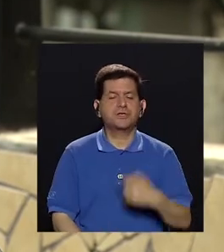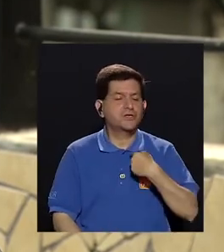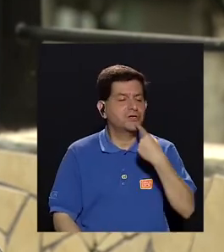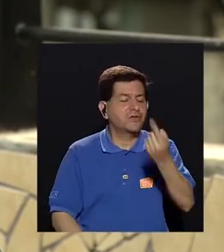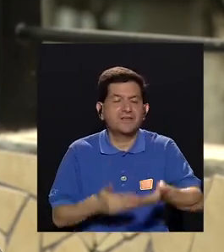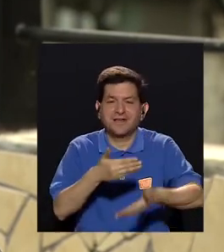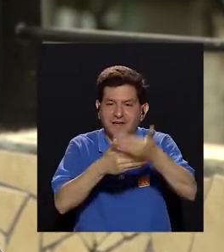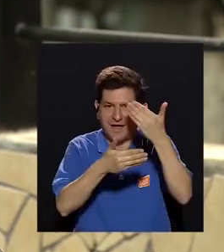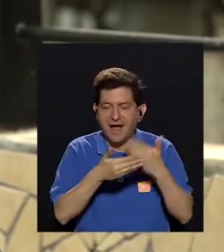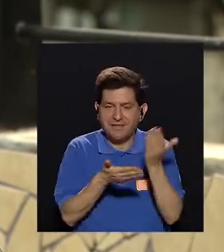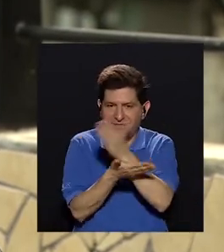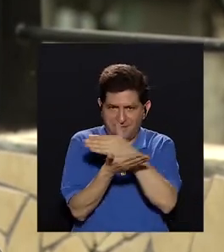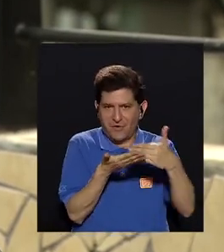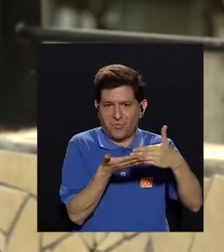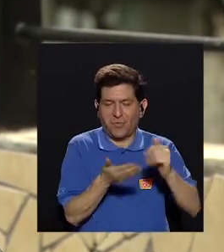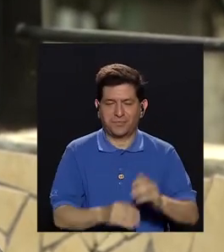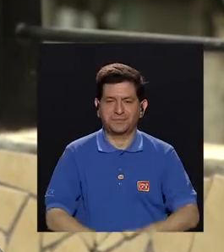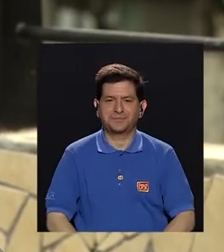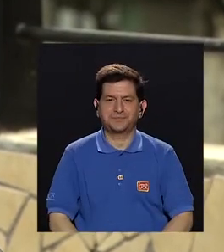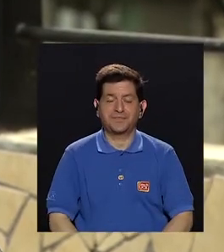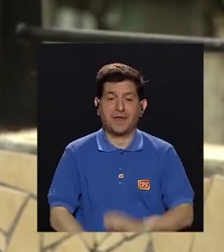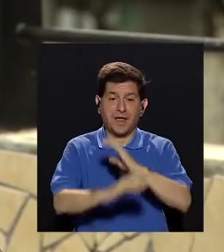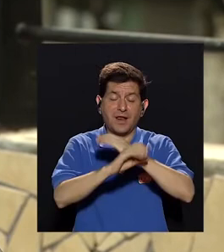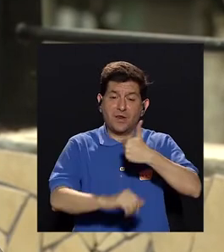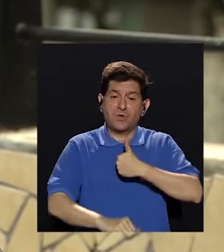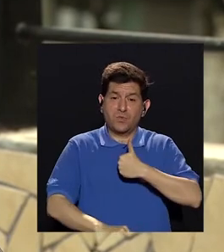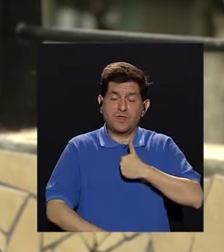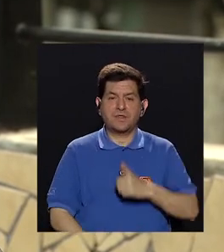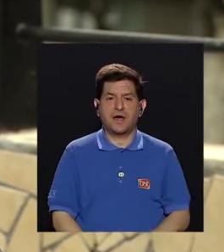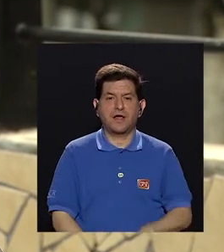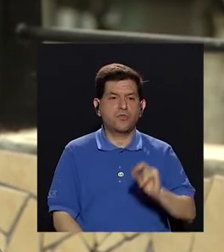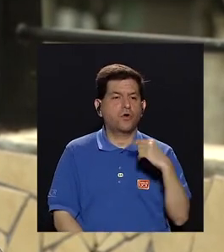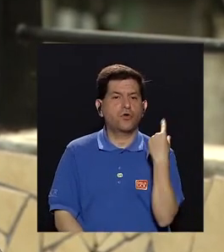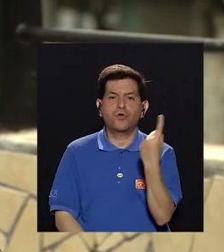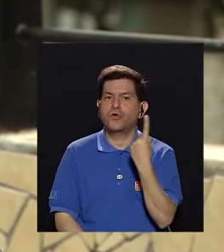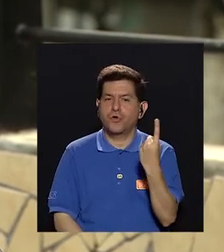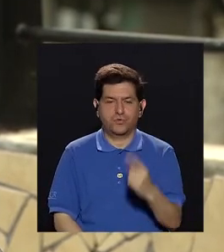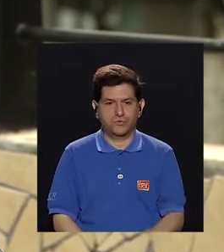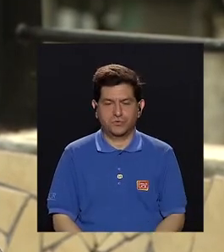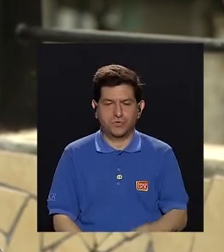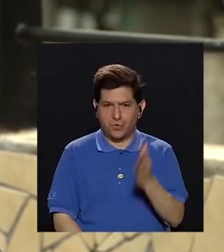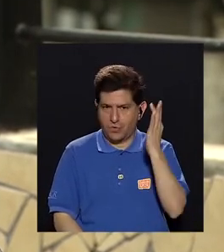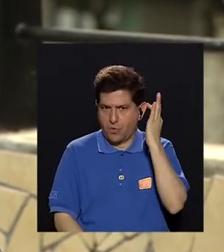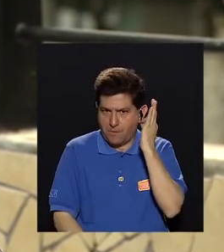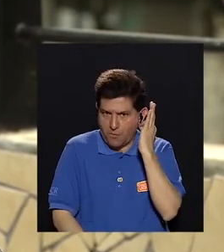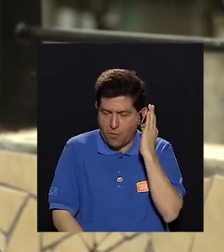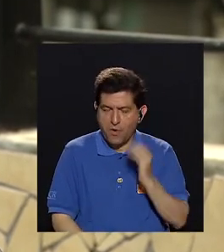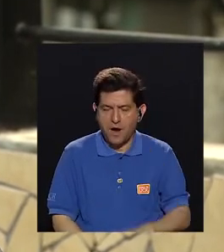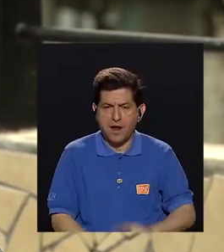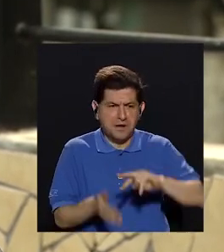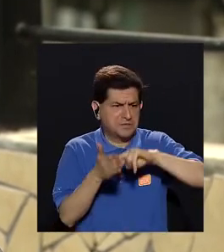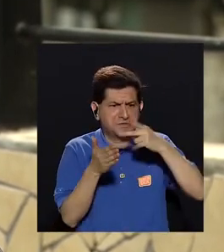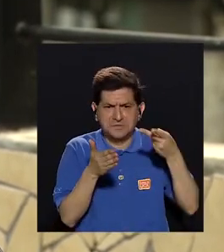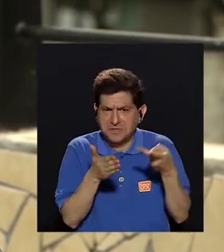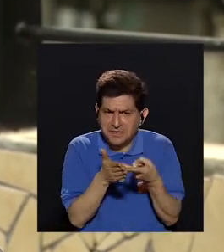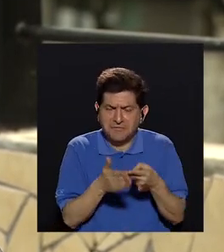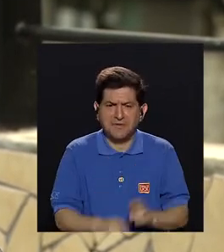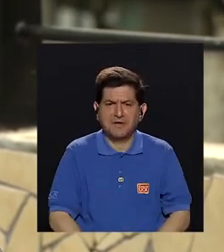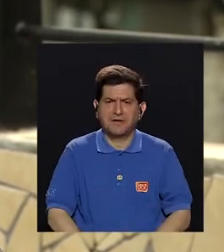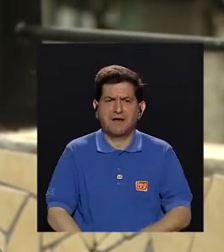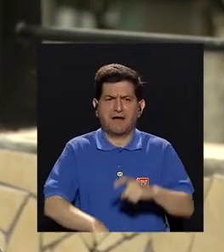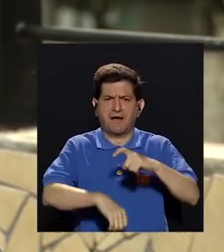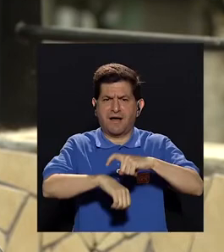trascender, en el caso de las mujeres, lo que es únicamente el cuidado del sistema reproductor. debería de involucrar